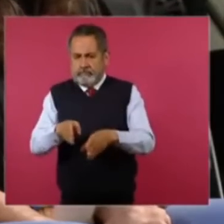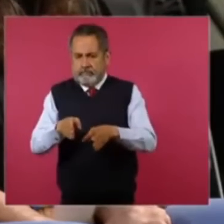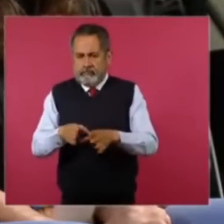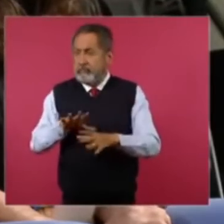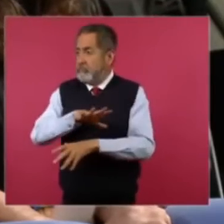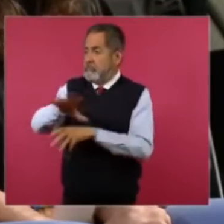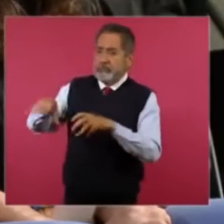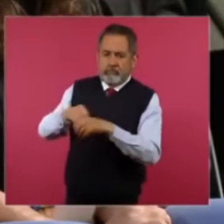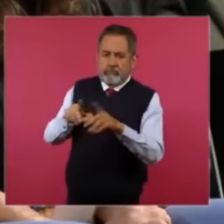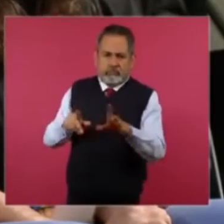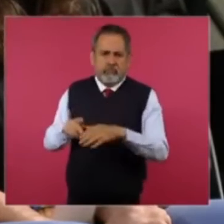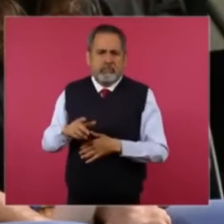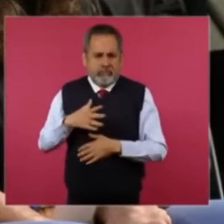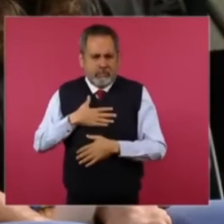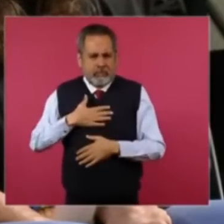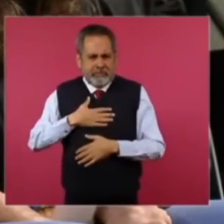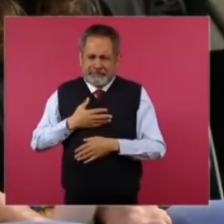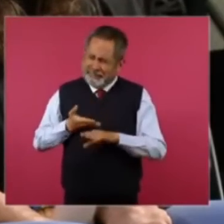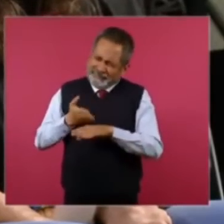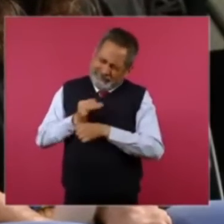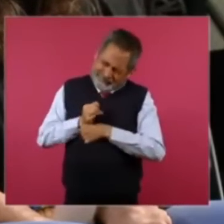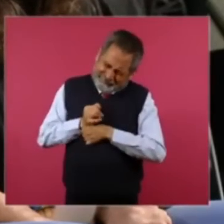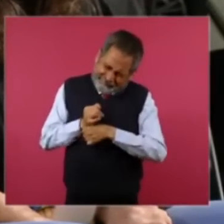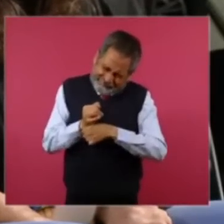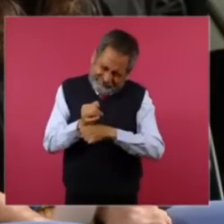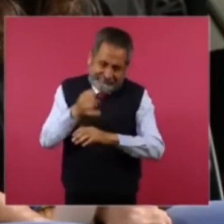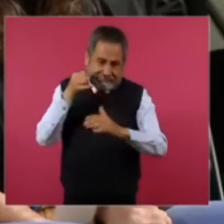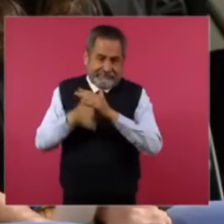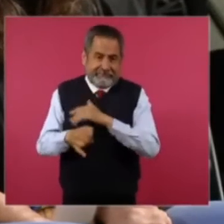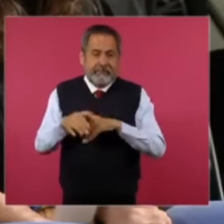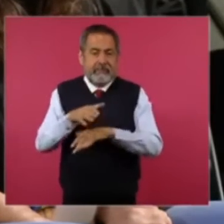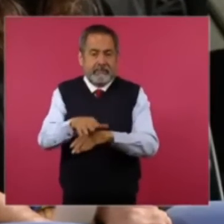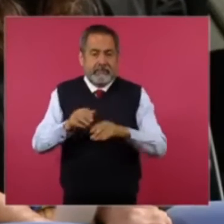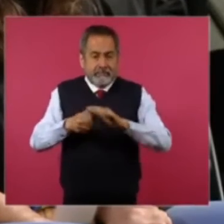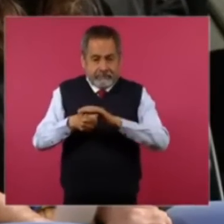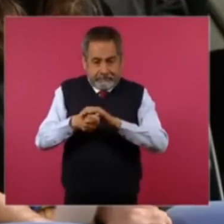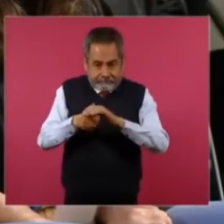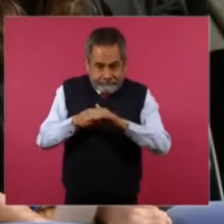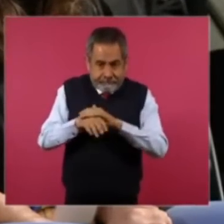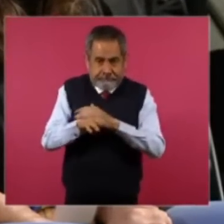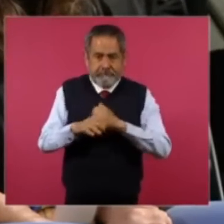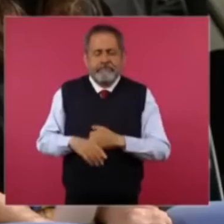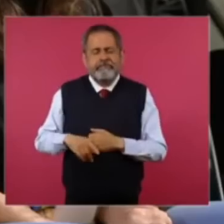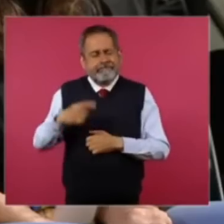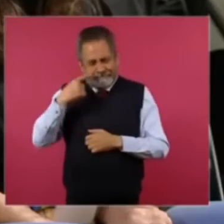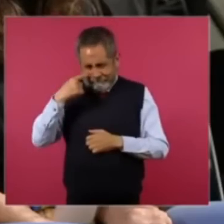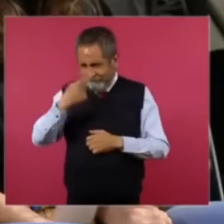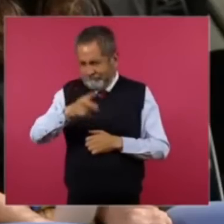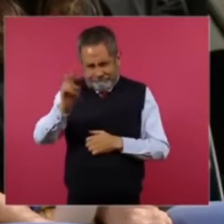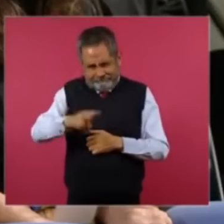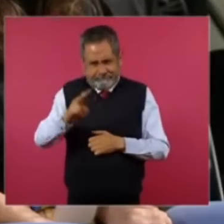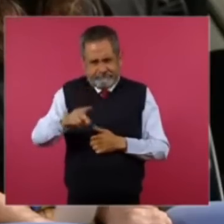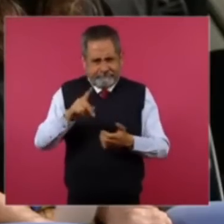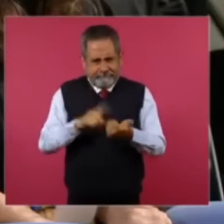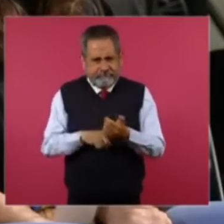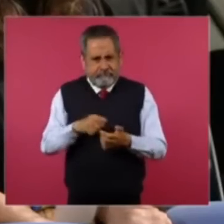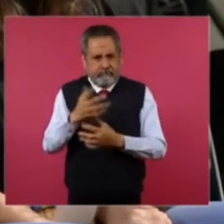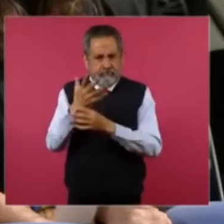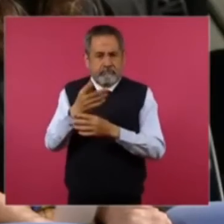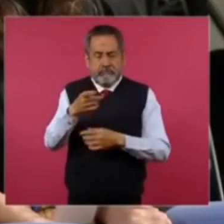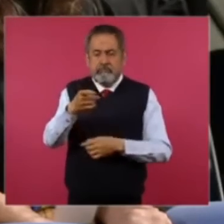presidente, muchas faltas de generosidad. Además, estos organismos de derechos humanos se